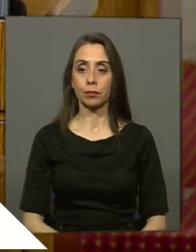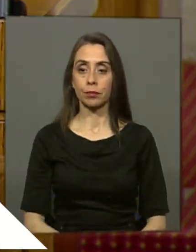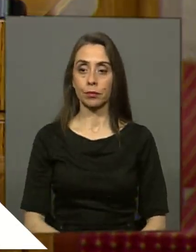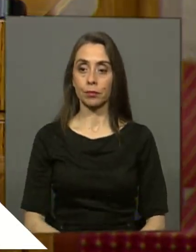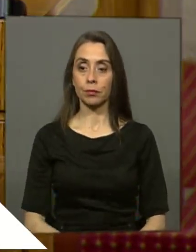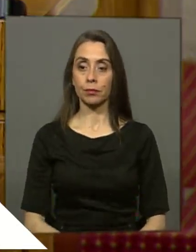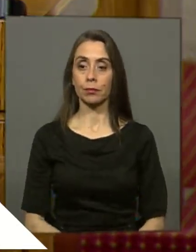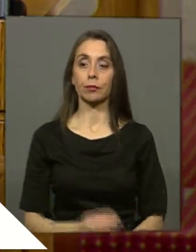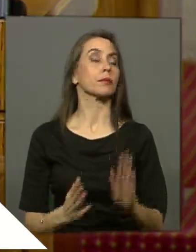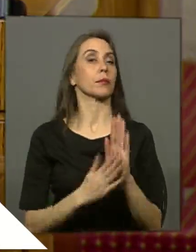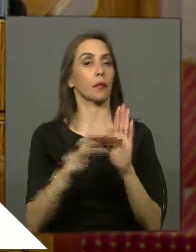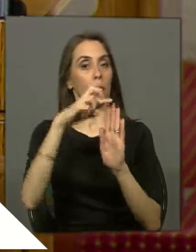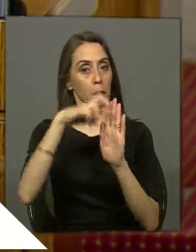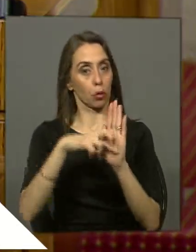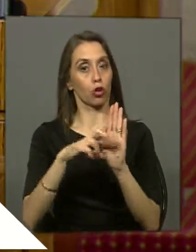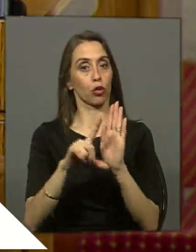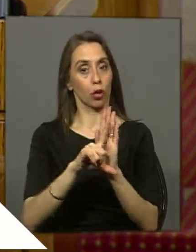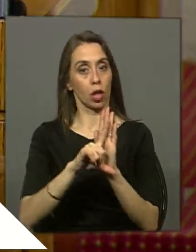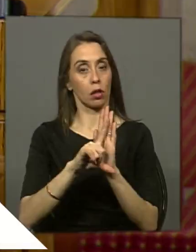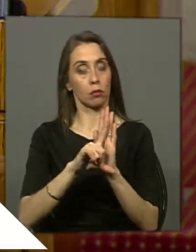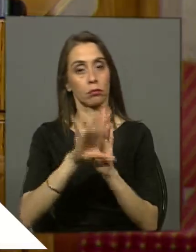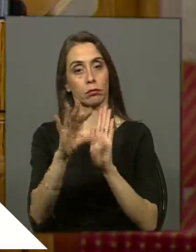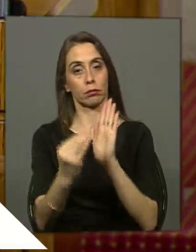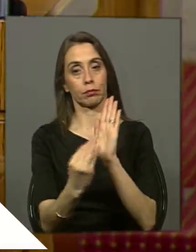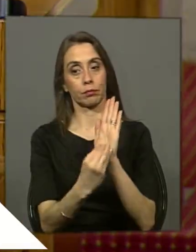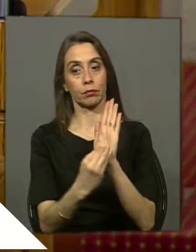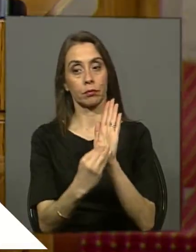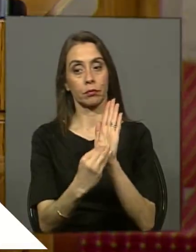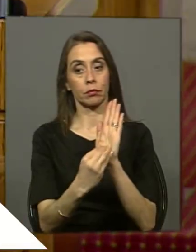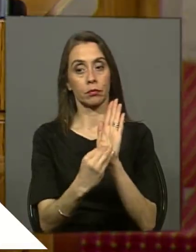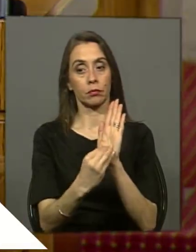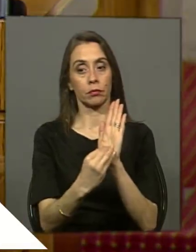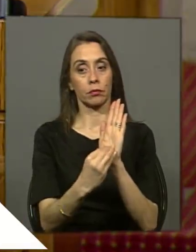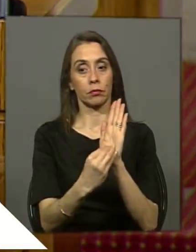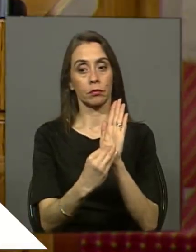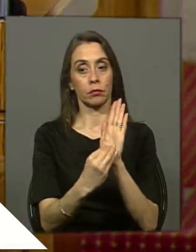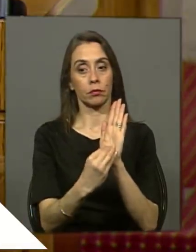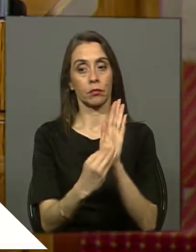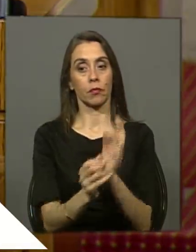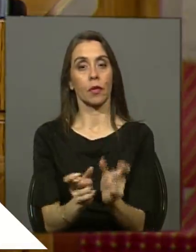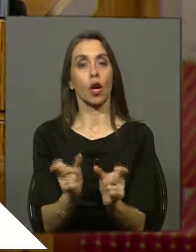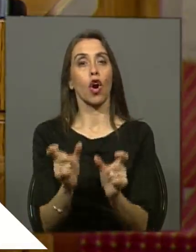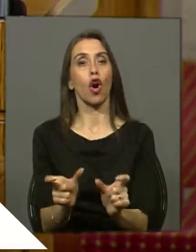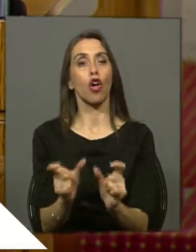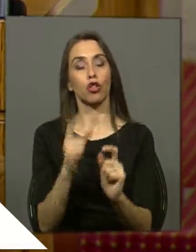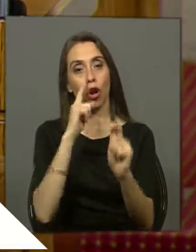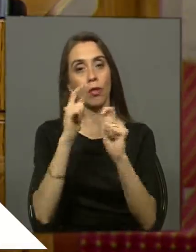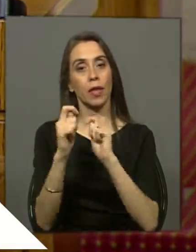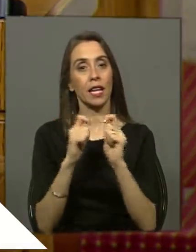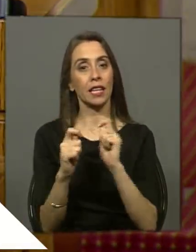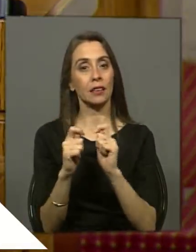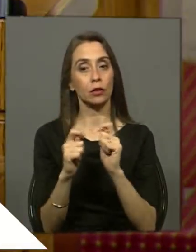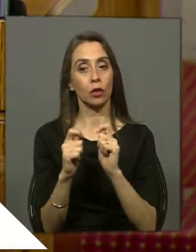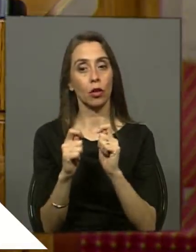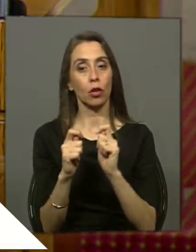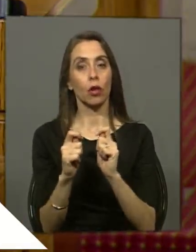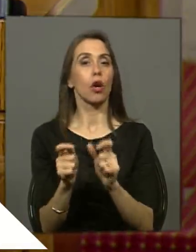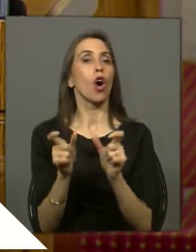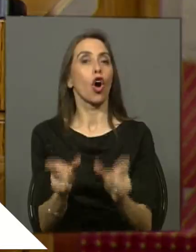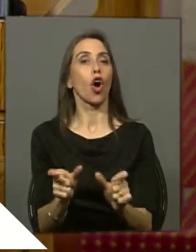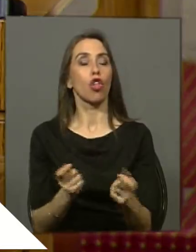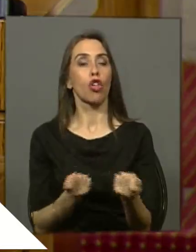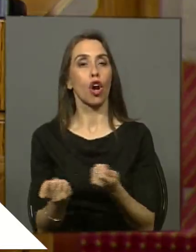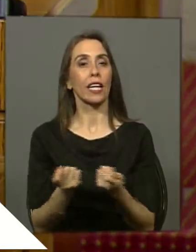este proyecto de ley incorpora un instrumento de control de riesgo de control de